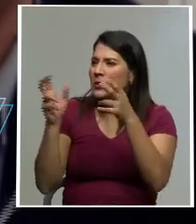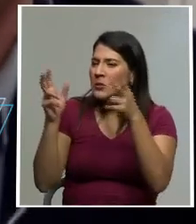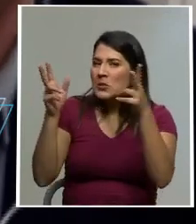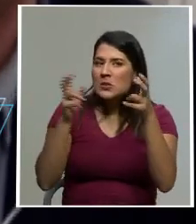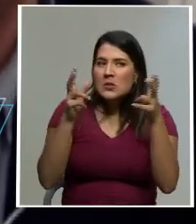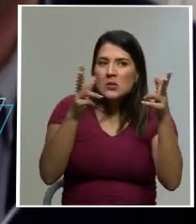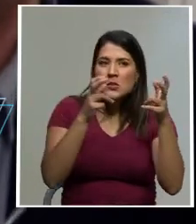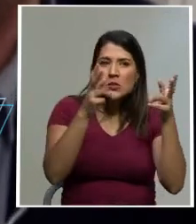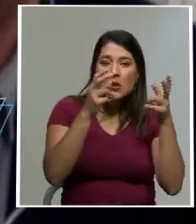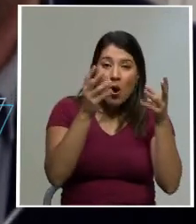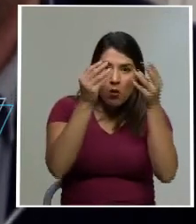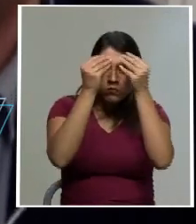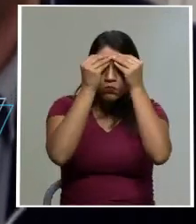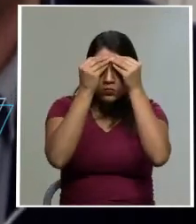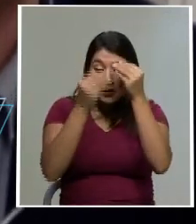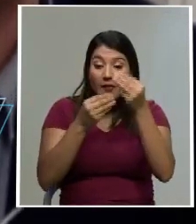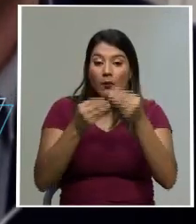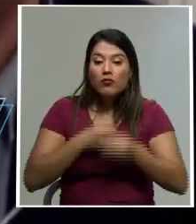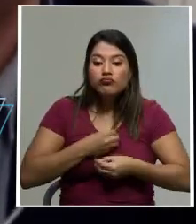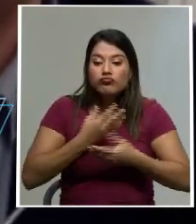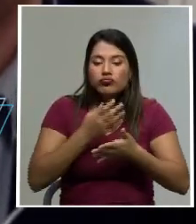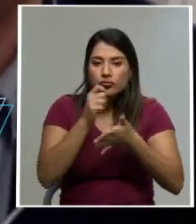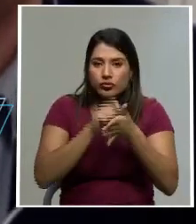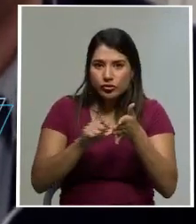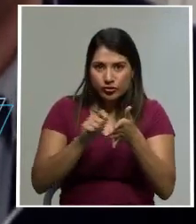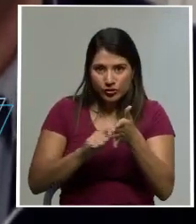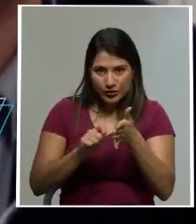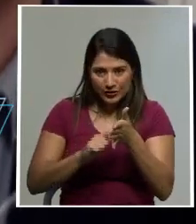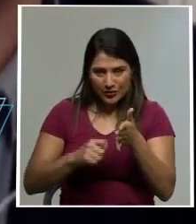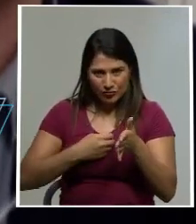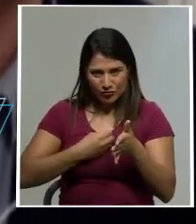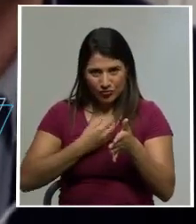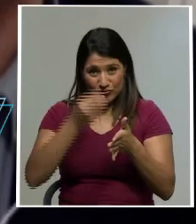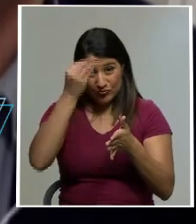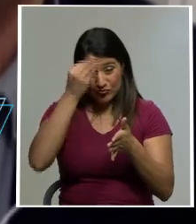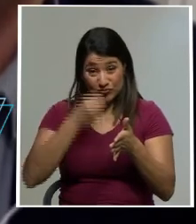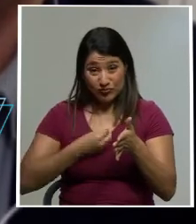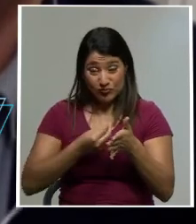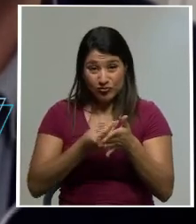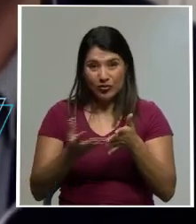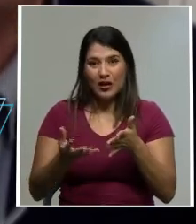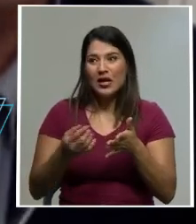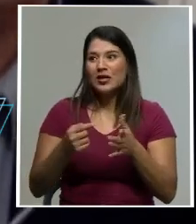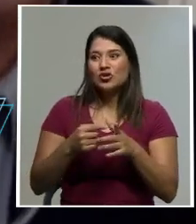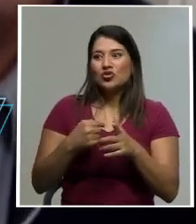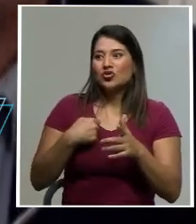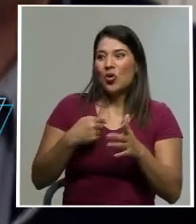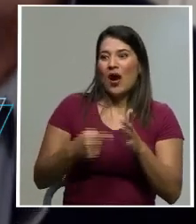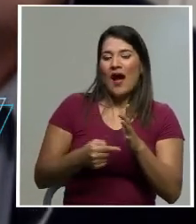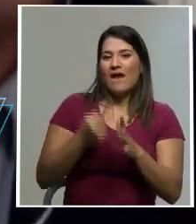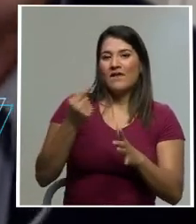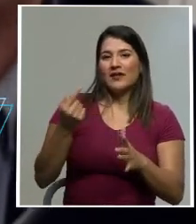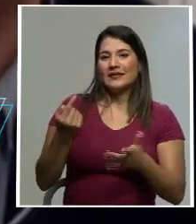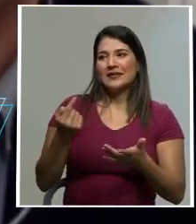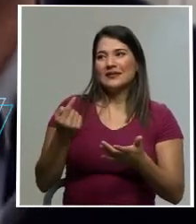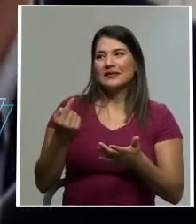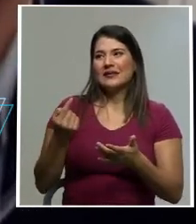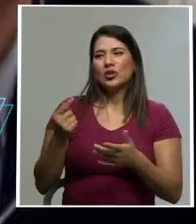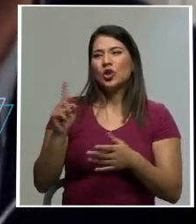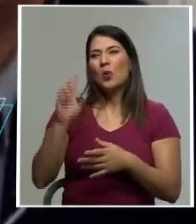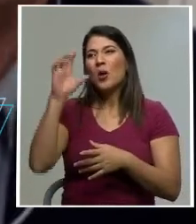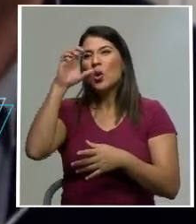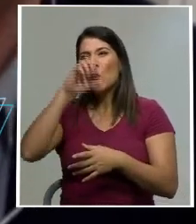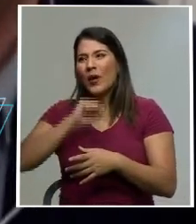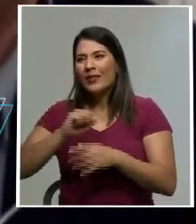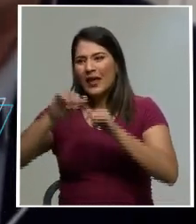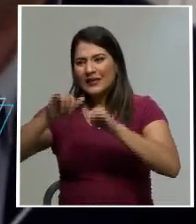va y de pronto estás escribiendo algo y ni siquiera ves cómo te influenció haber estado en El Paso, cómo te